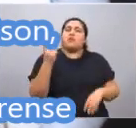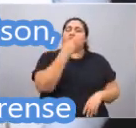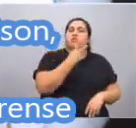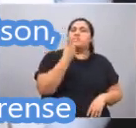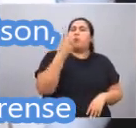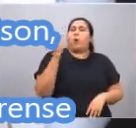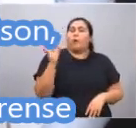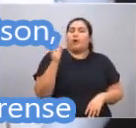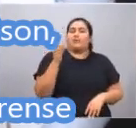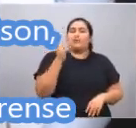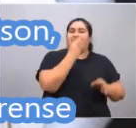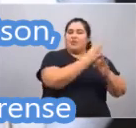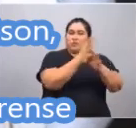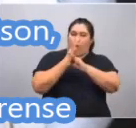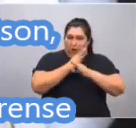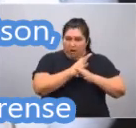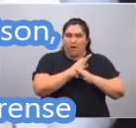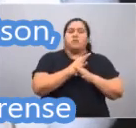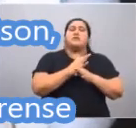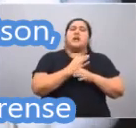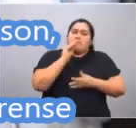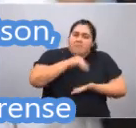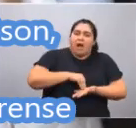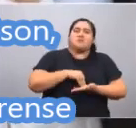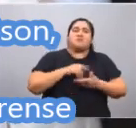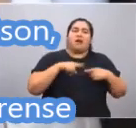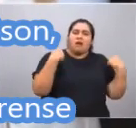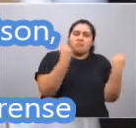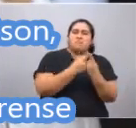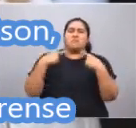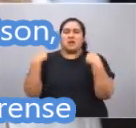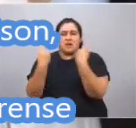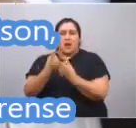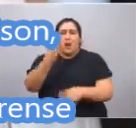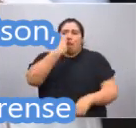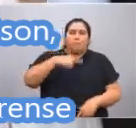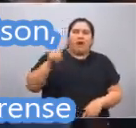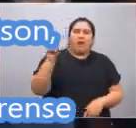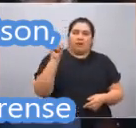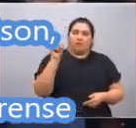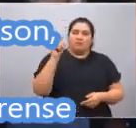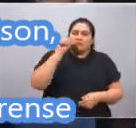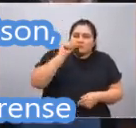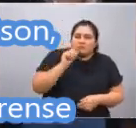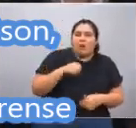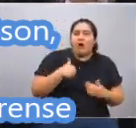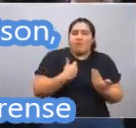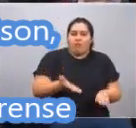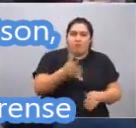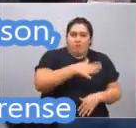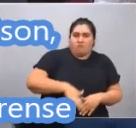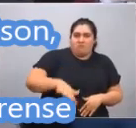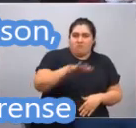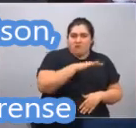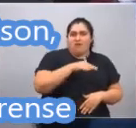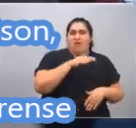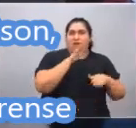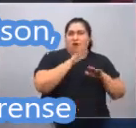222 escuelas, sino 1000 aulas para los pibes y pibas de la provincia.